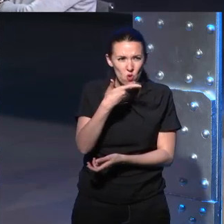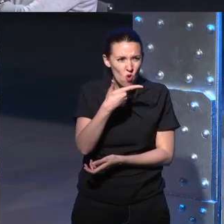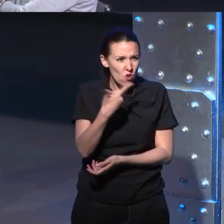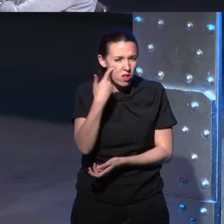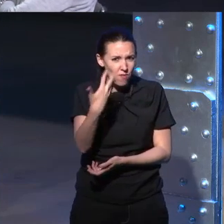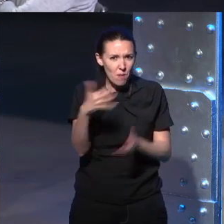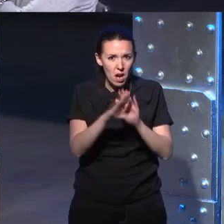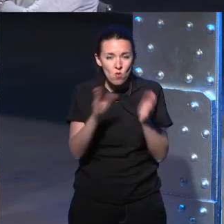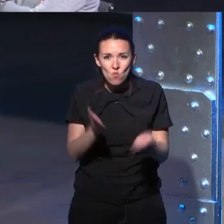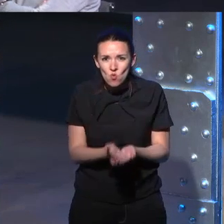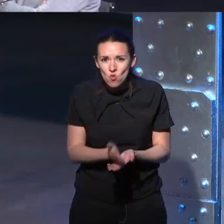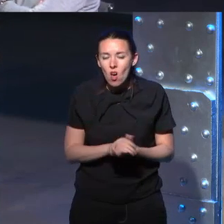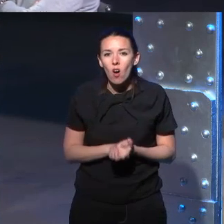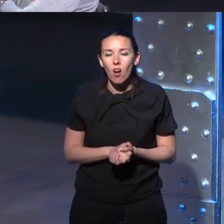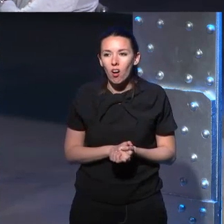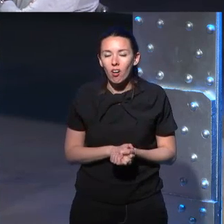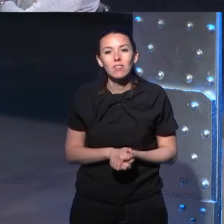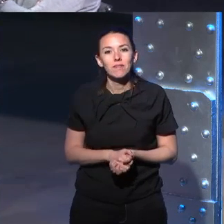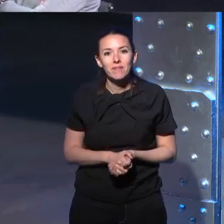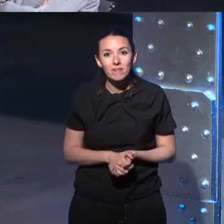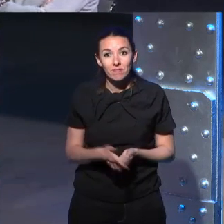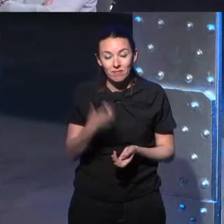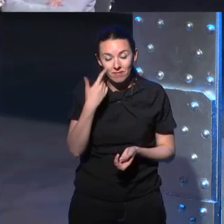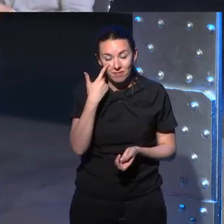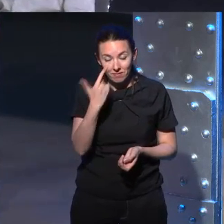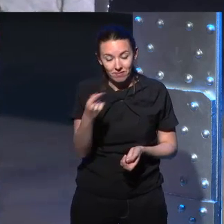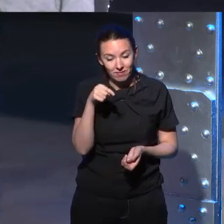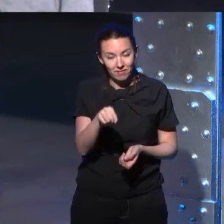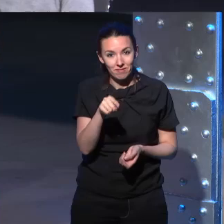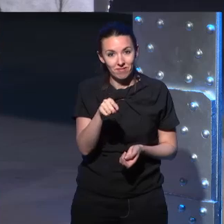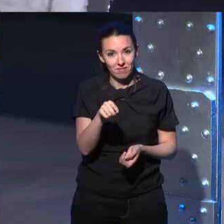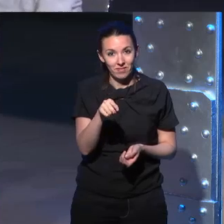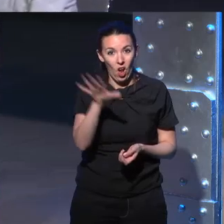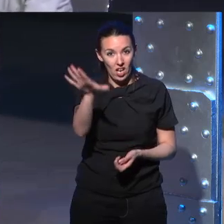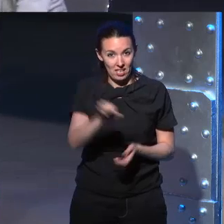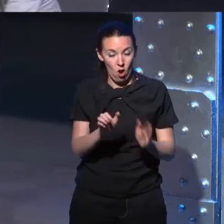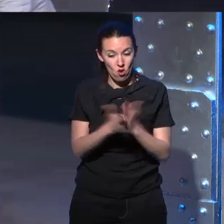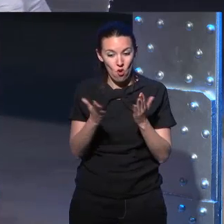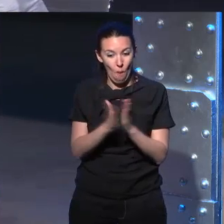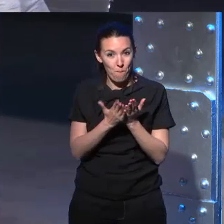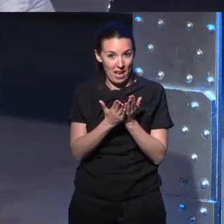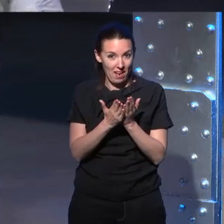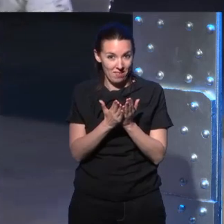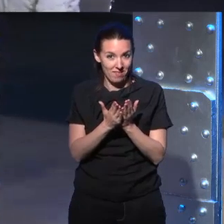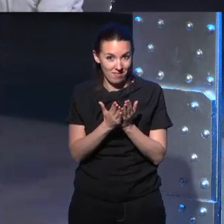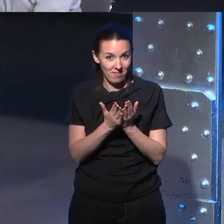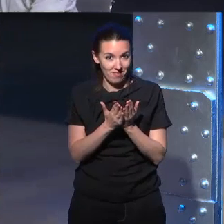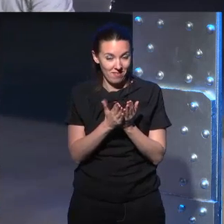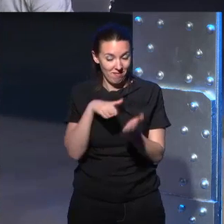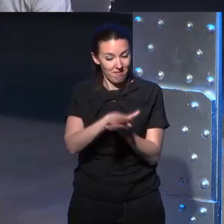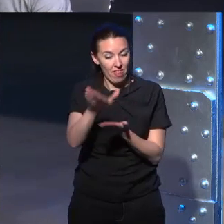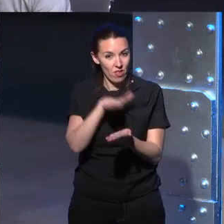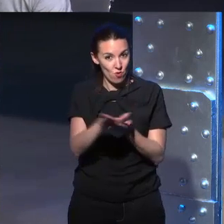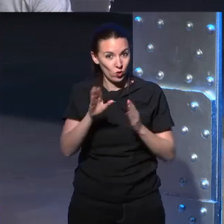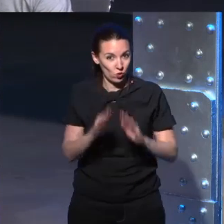No, pero lo bueno es que tiene, Guillermo, es que mira, en esta edición que yo me compré de tu libro, lo bueno que